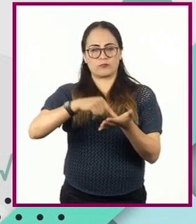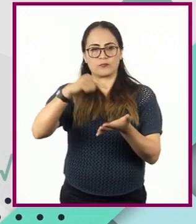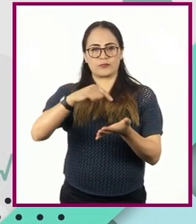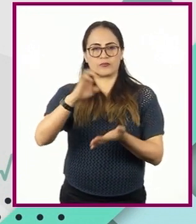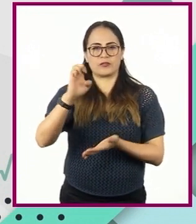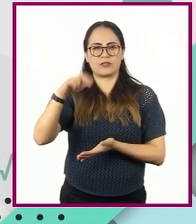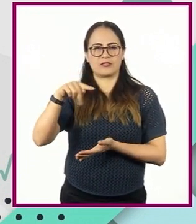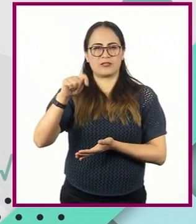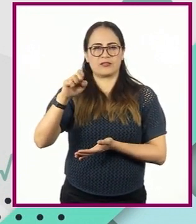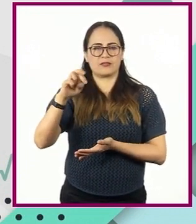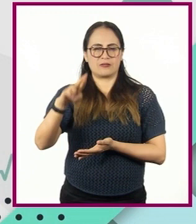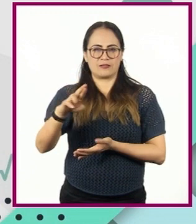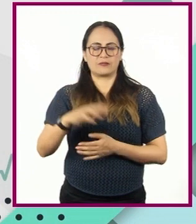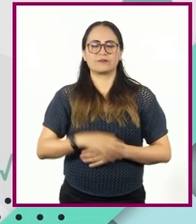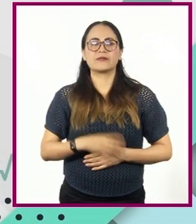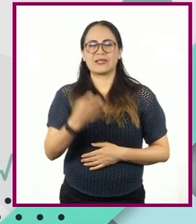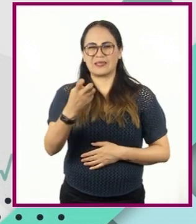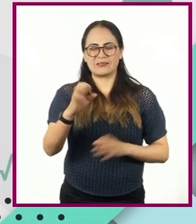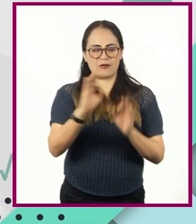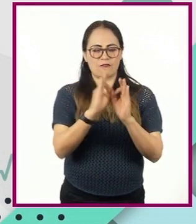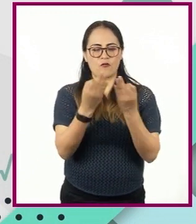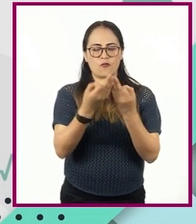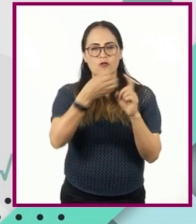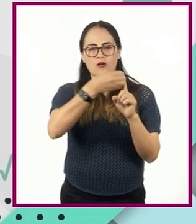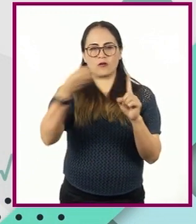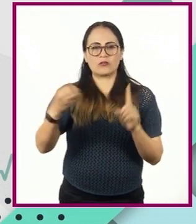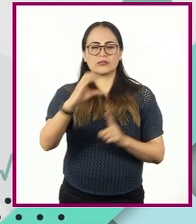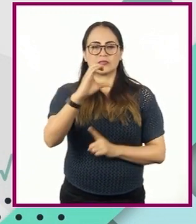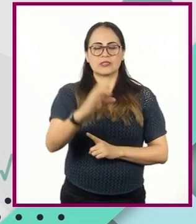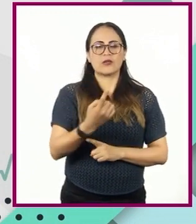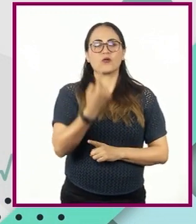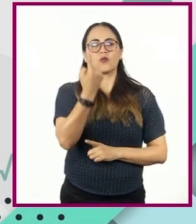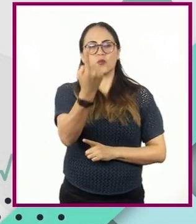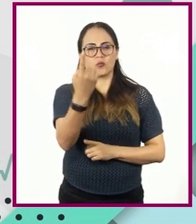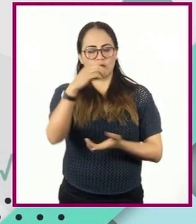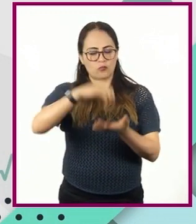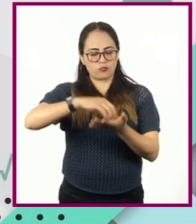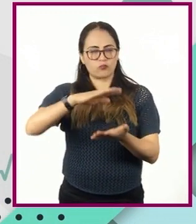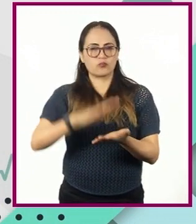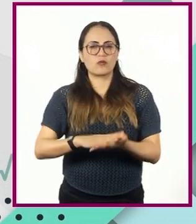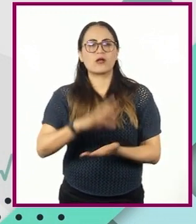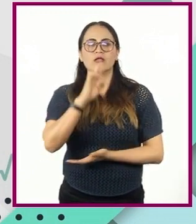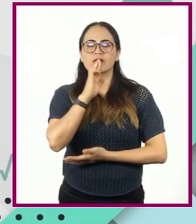fórmula estamos indicando que en la fila C1 se registrará el